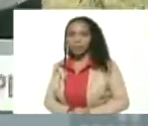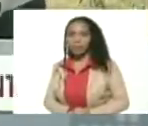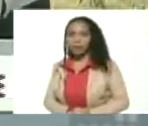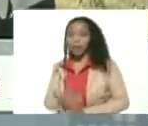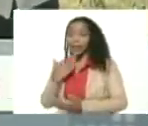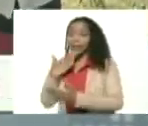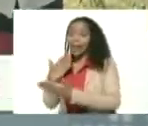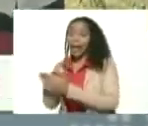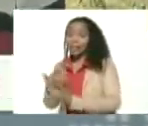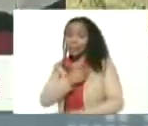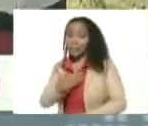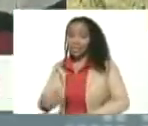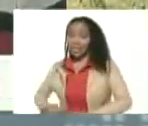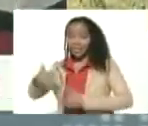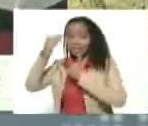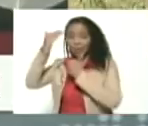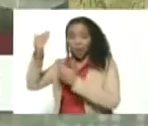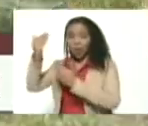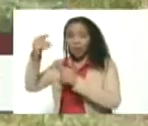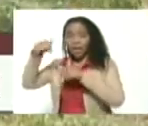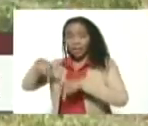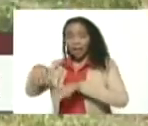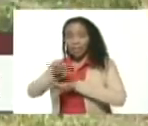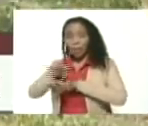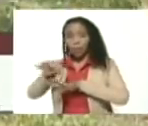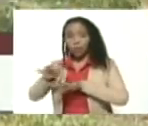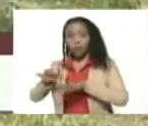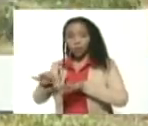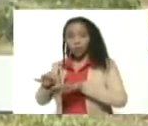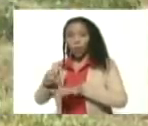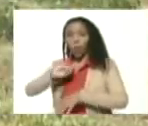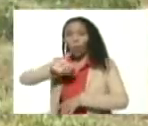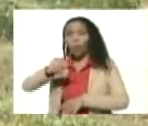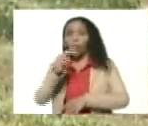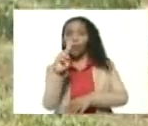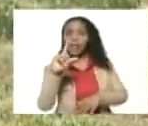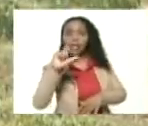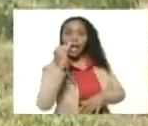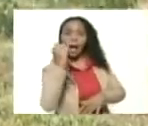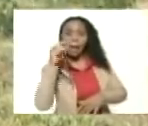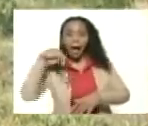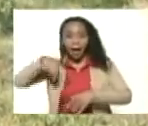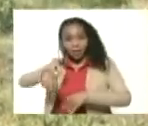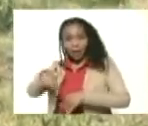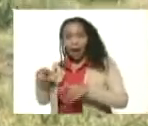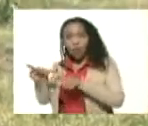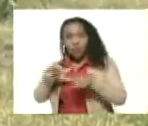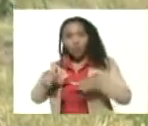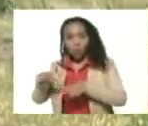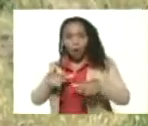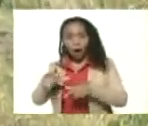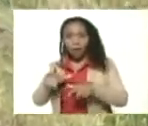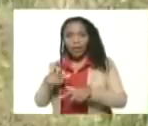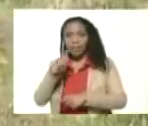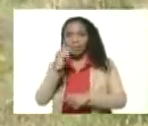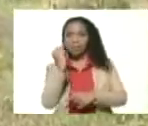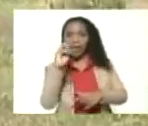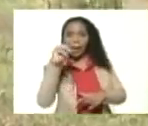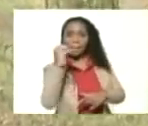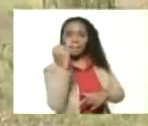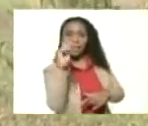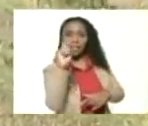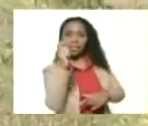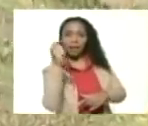Gracias, presidente. Les saludamos desde el municipio Julián Mellado, acá en el sector La Tiamita,